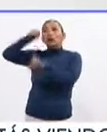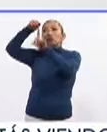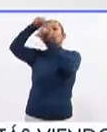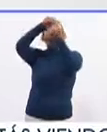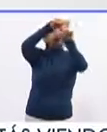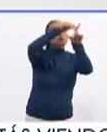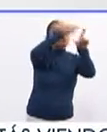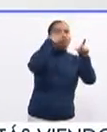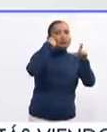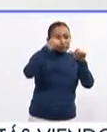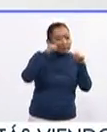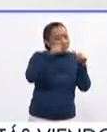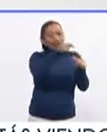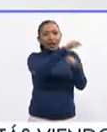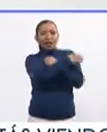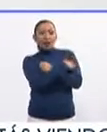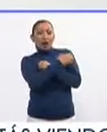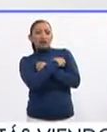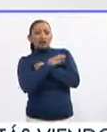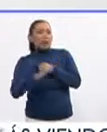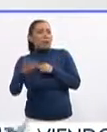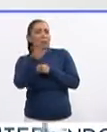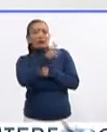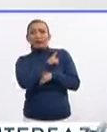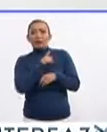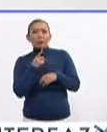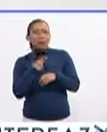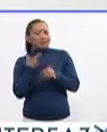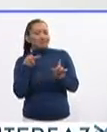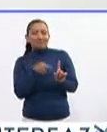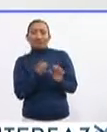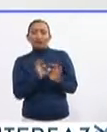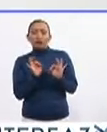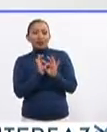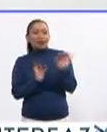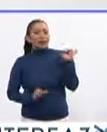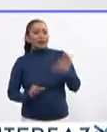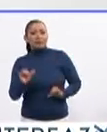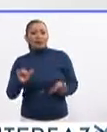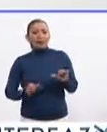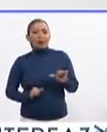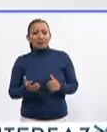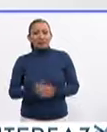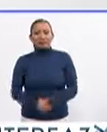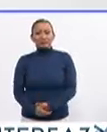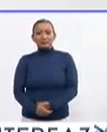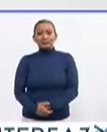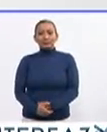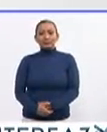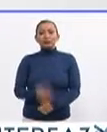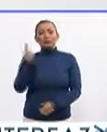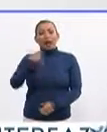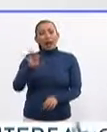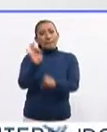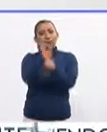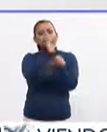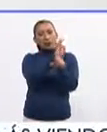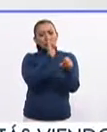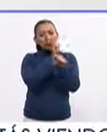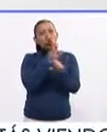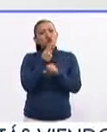adecuadas, que la educación ambiental debe de ser el eje de todas las acciones que se quieran encaminar hacia una protección,